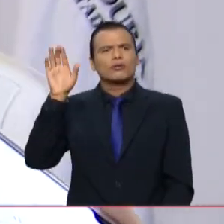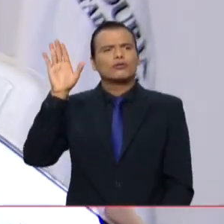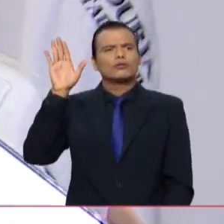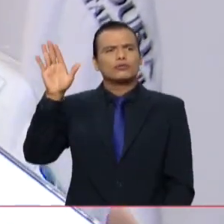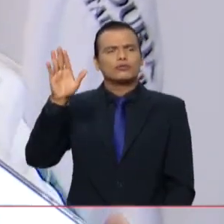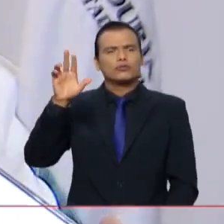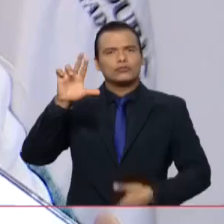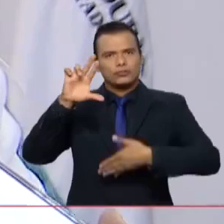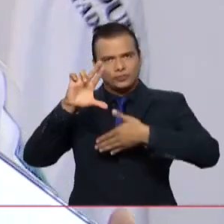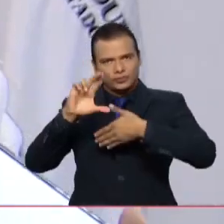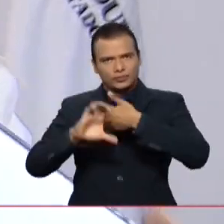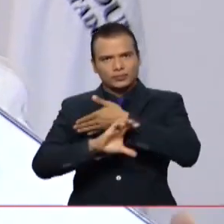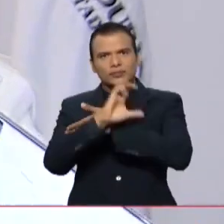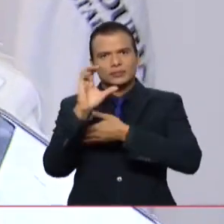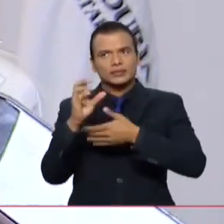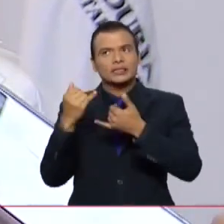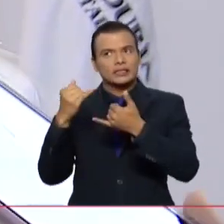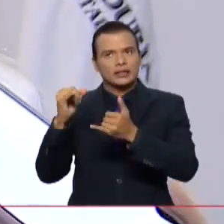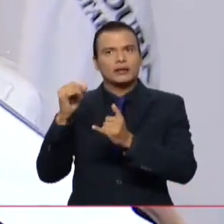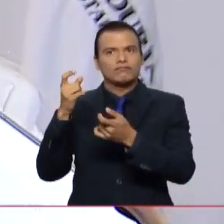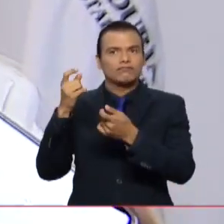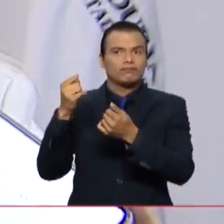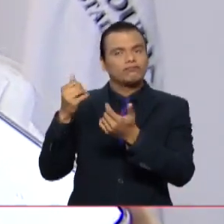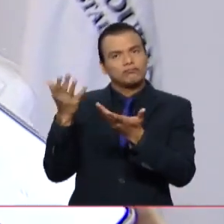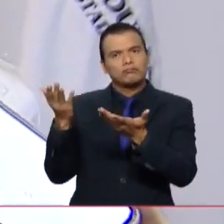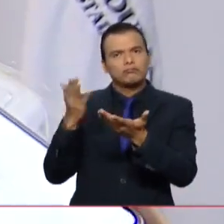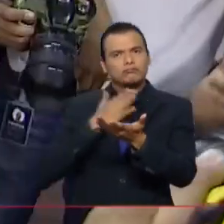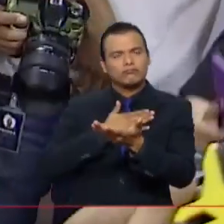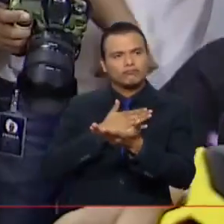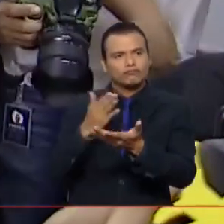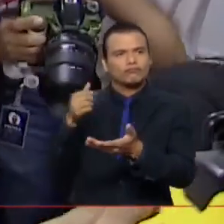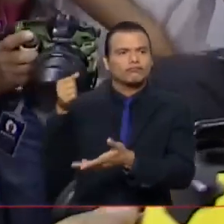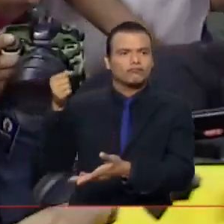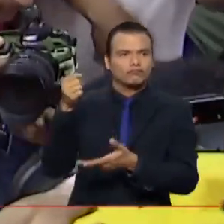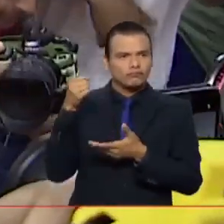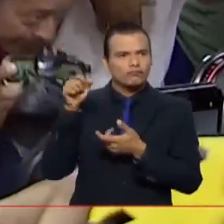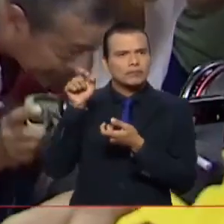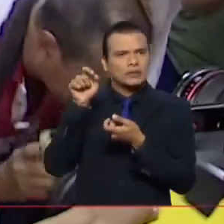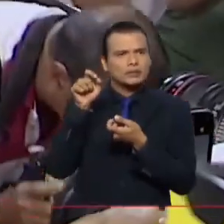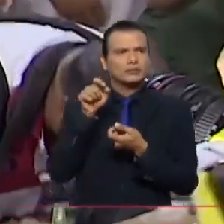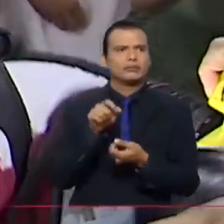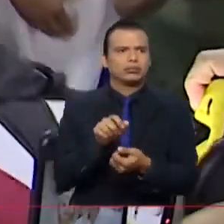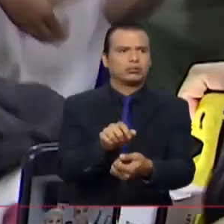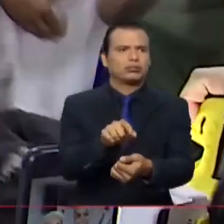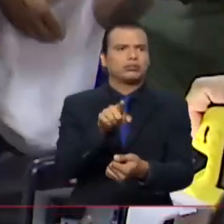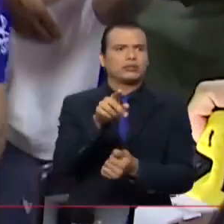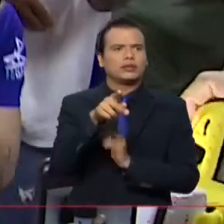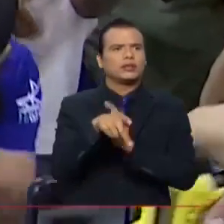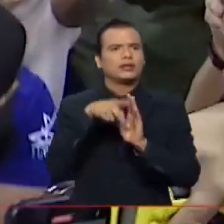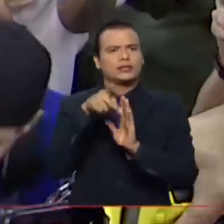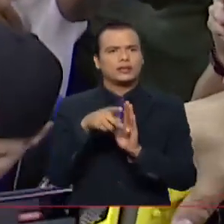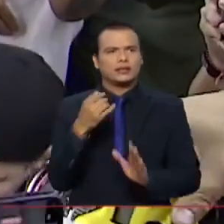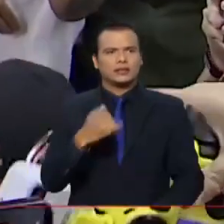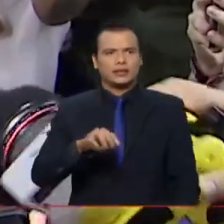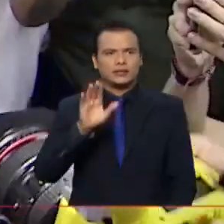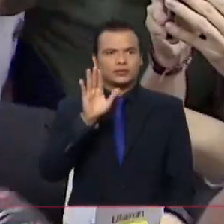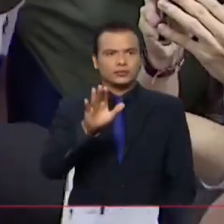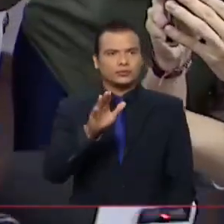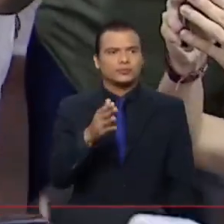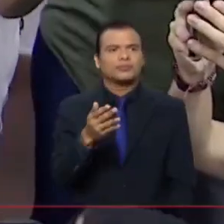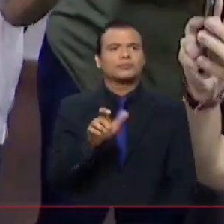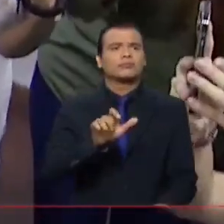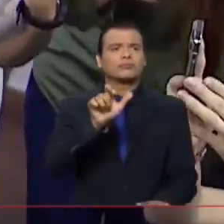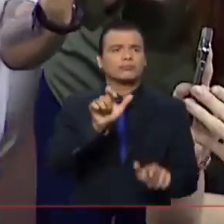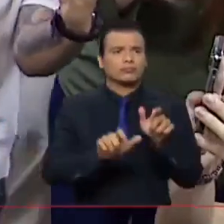de América Latina y del Caribe que está dispuesto a hacer la financiación para el tren de cercanías. Quienes conocen